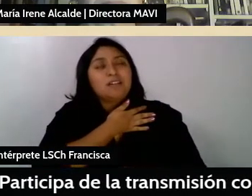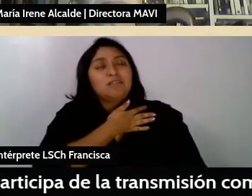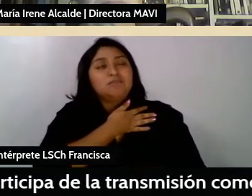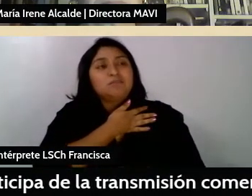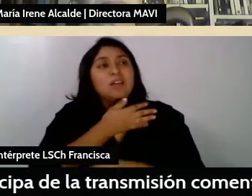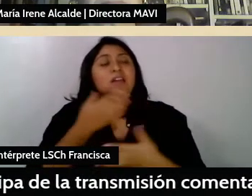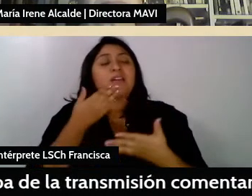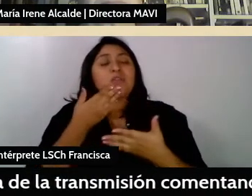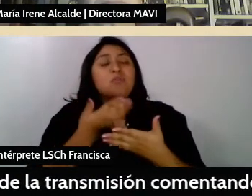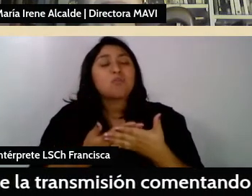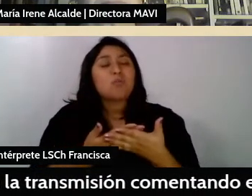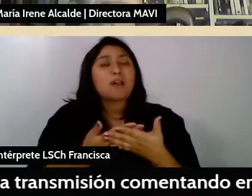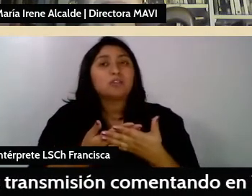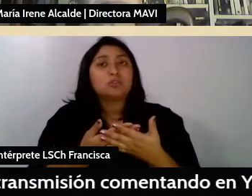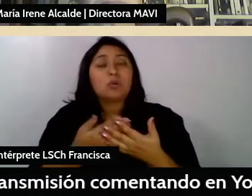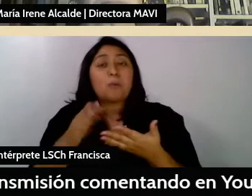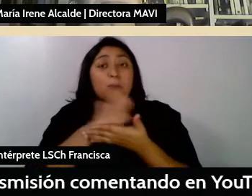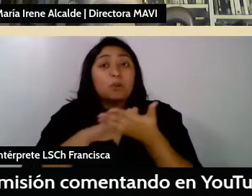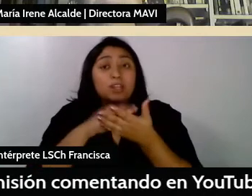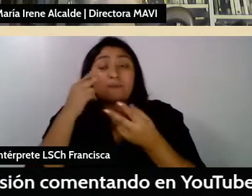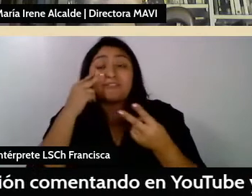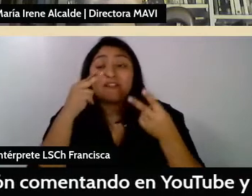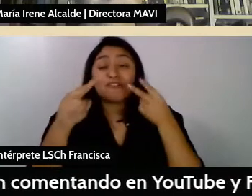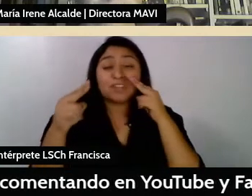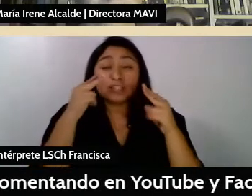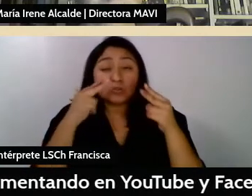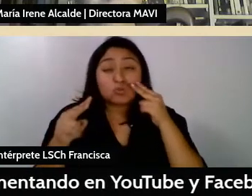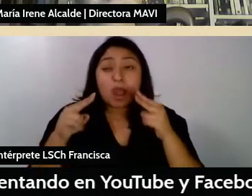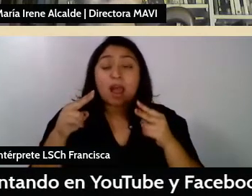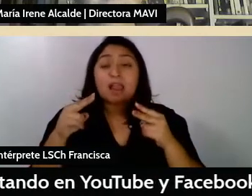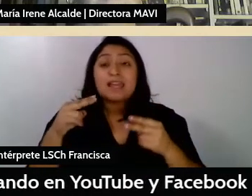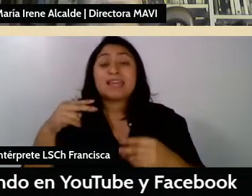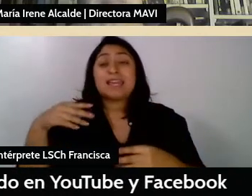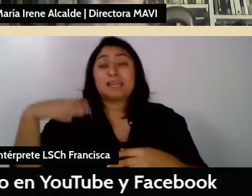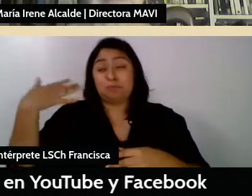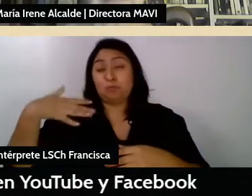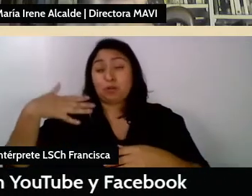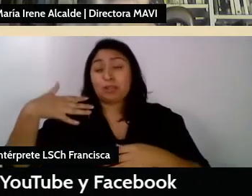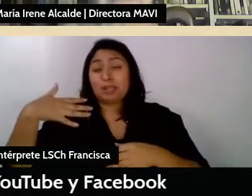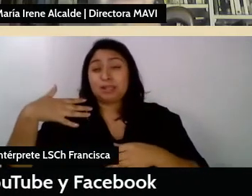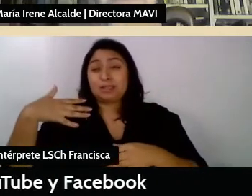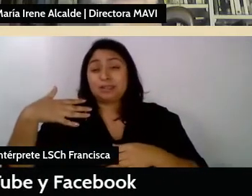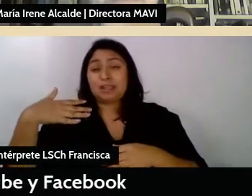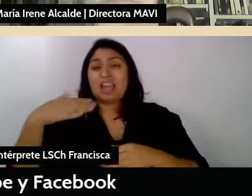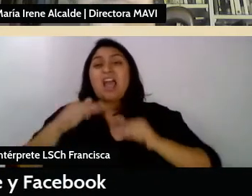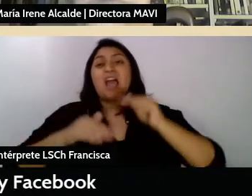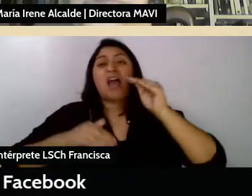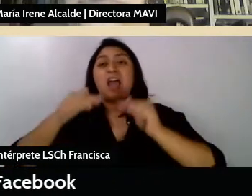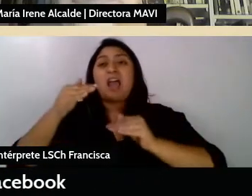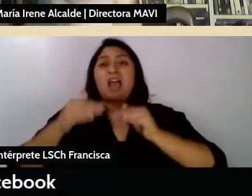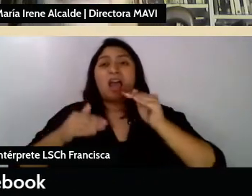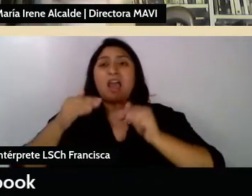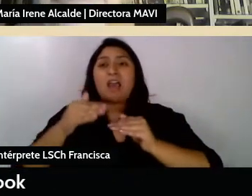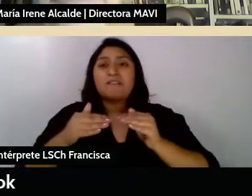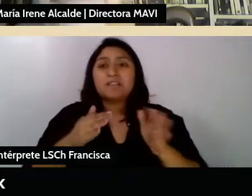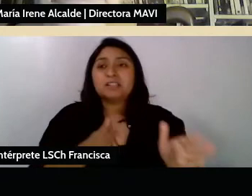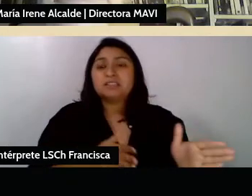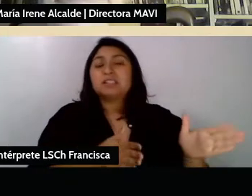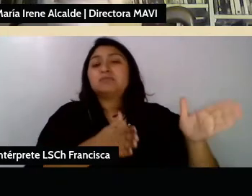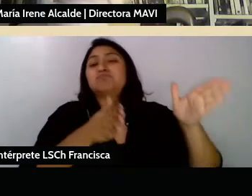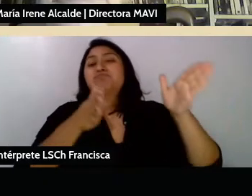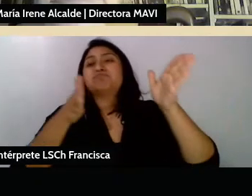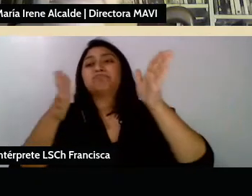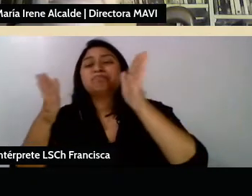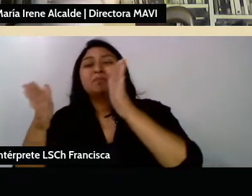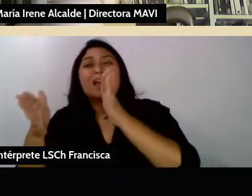cuando el canal sensorial visual es tan potente, es tan hegemónico, dejamos de lado al canal auditivo y quizá ese